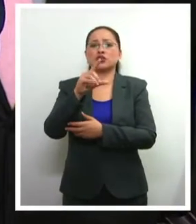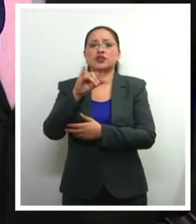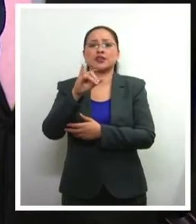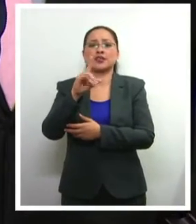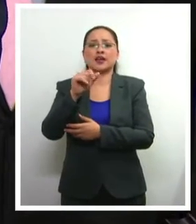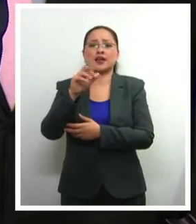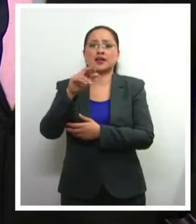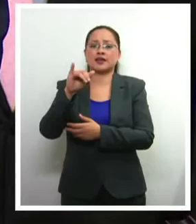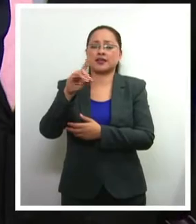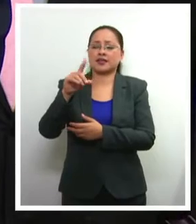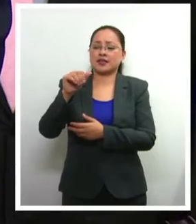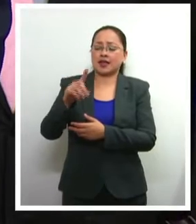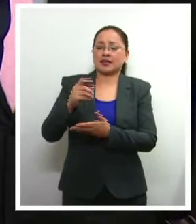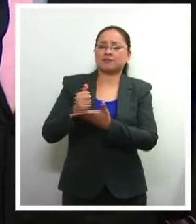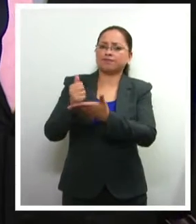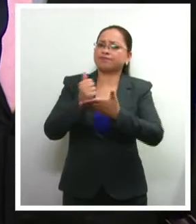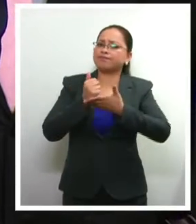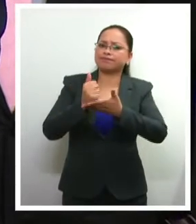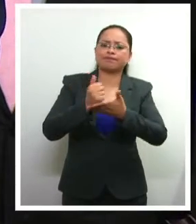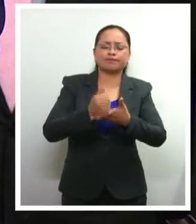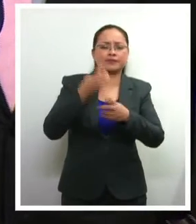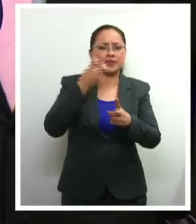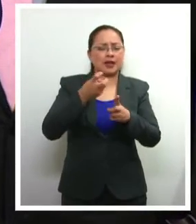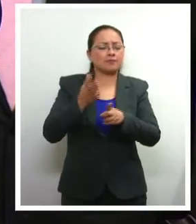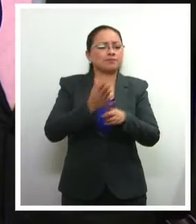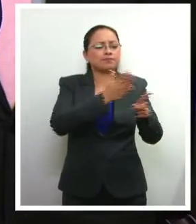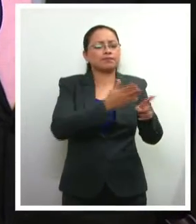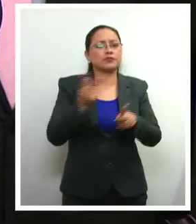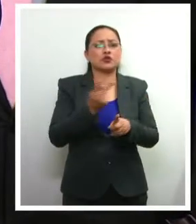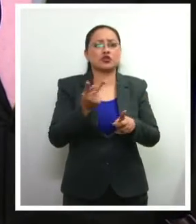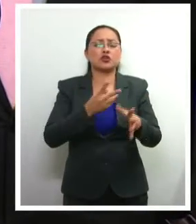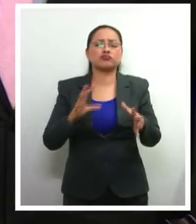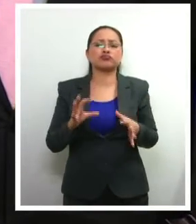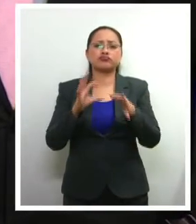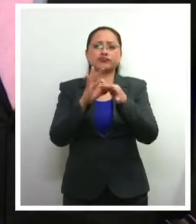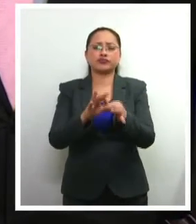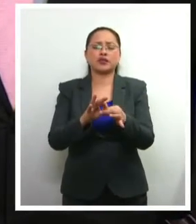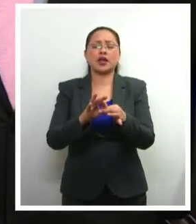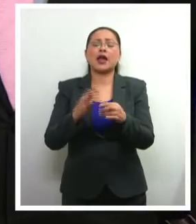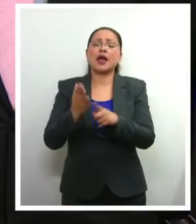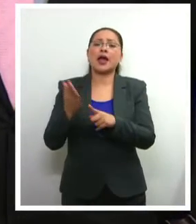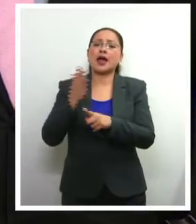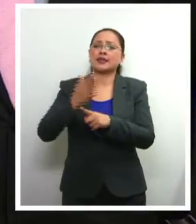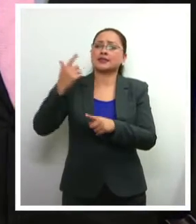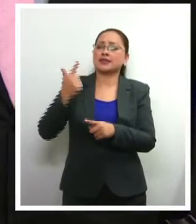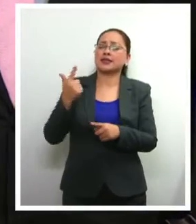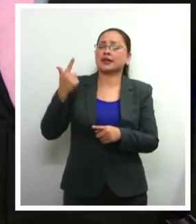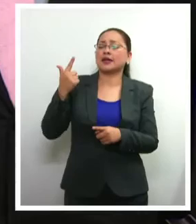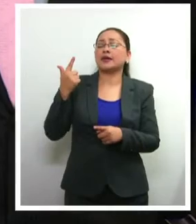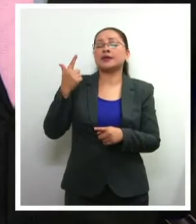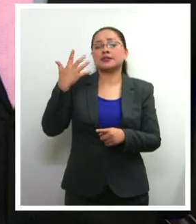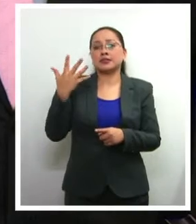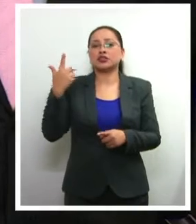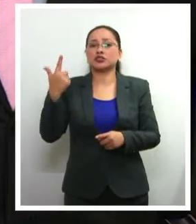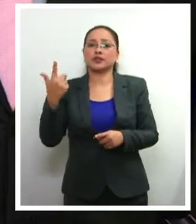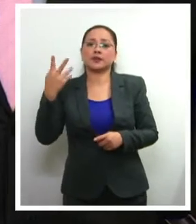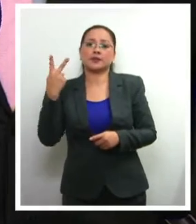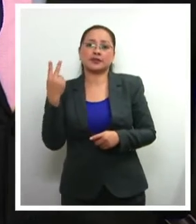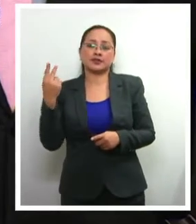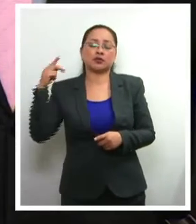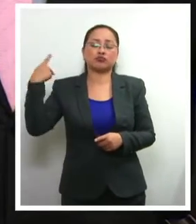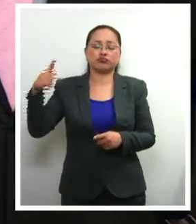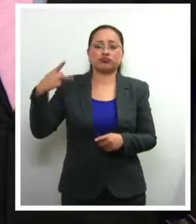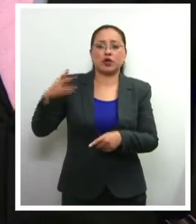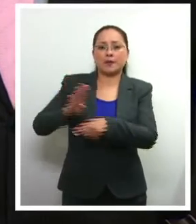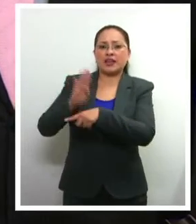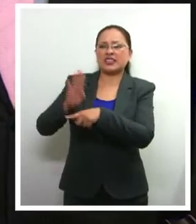del anterior. Dicho principio encuentra eco en los principios 7, 5 y 27 de la Declaración del Río